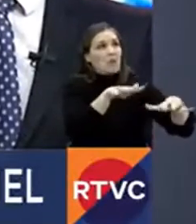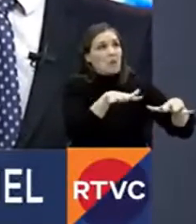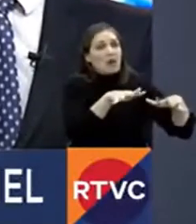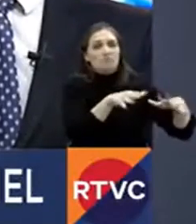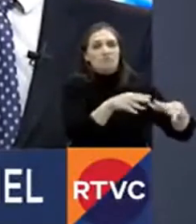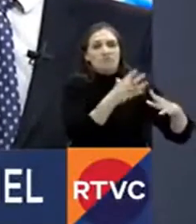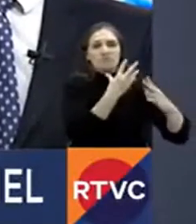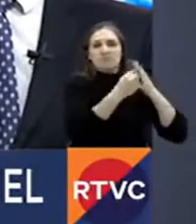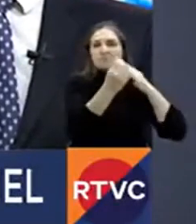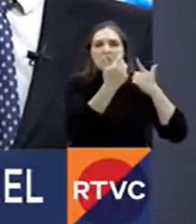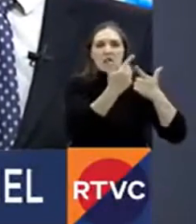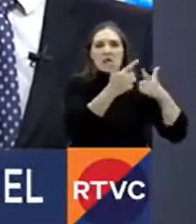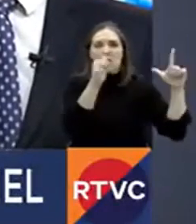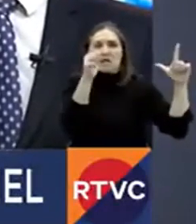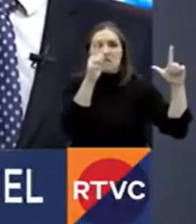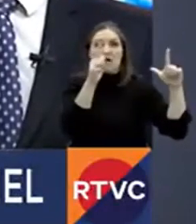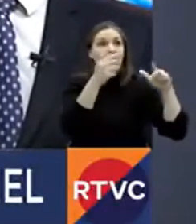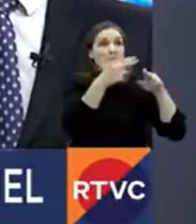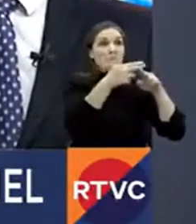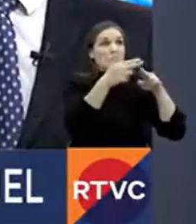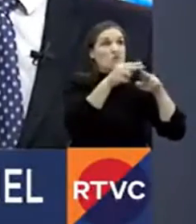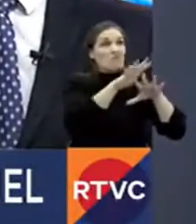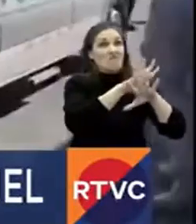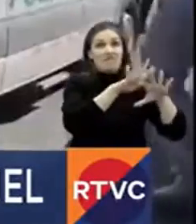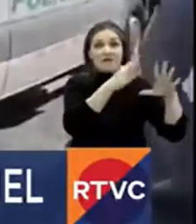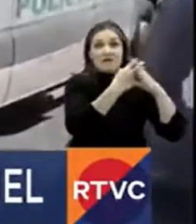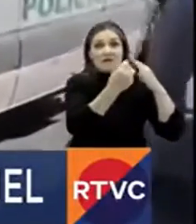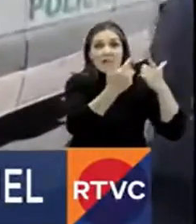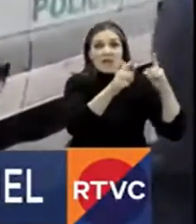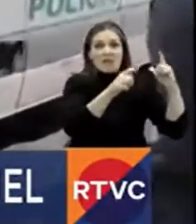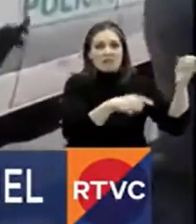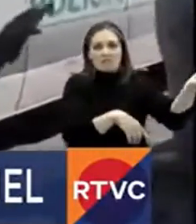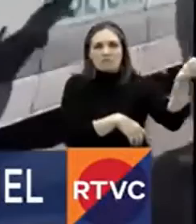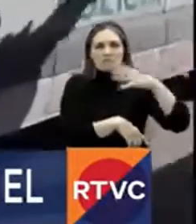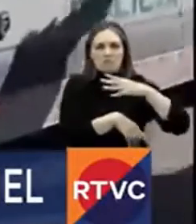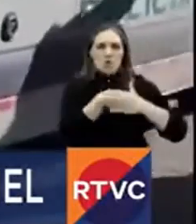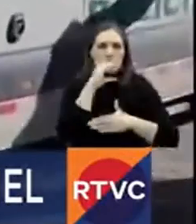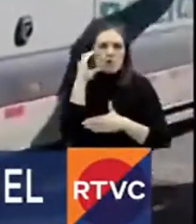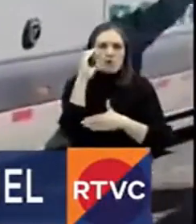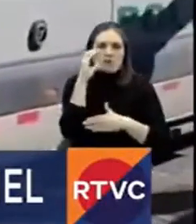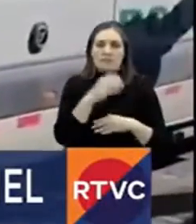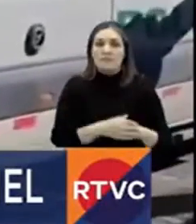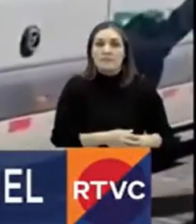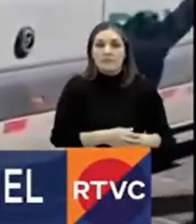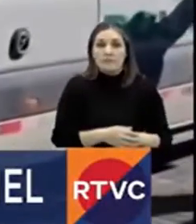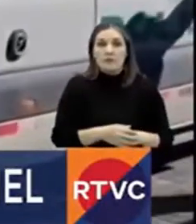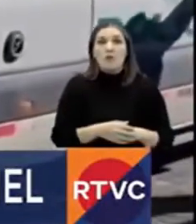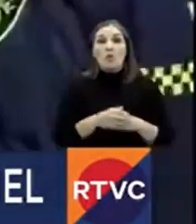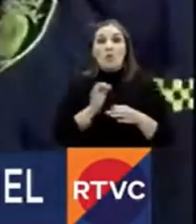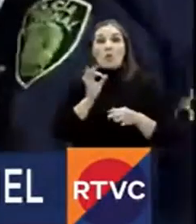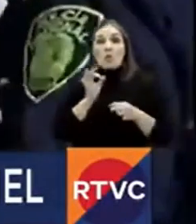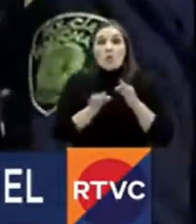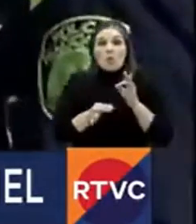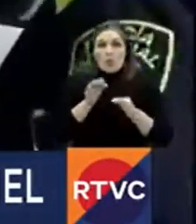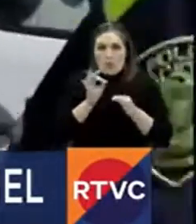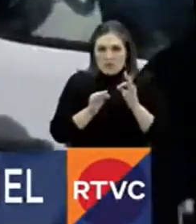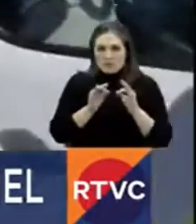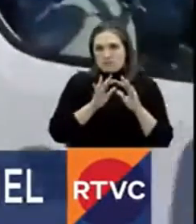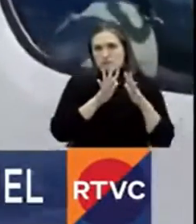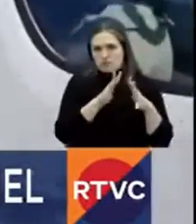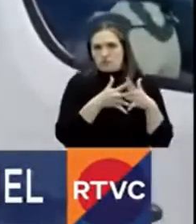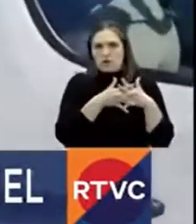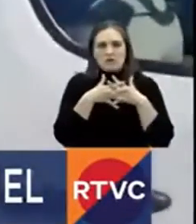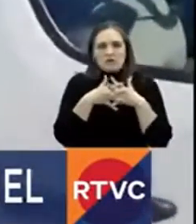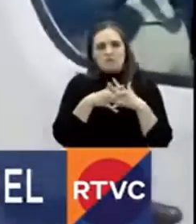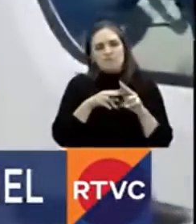y próximamente será deportada a Colombia. En las últimas horas, el juez estadounidense Darren Gayles otorgó la